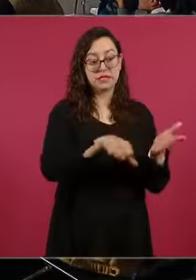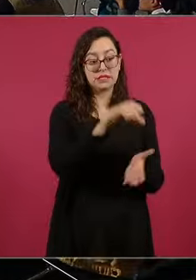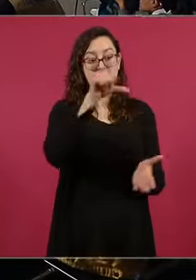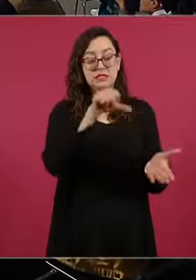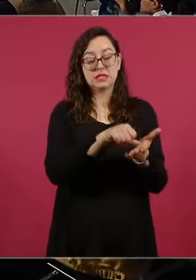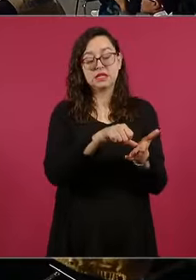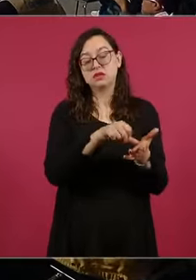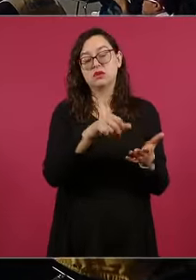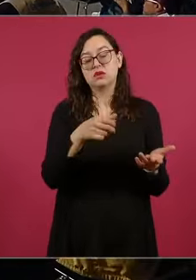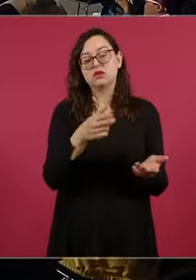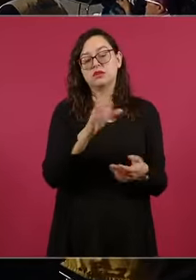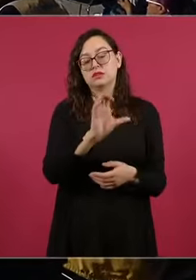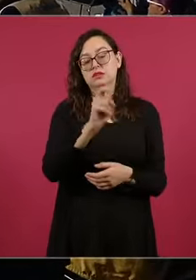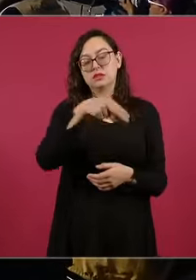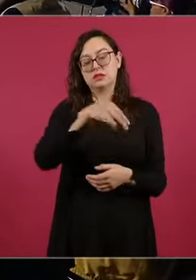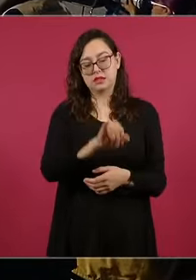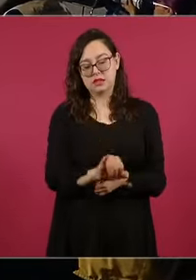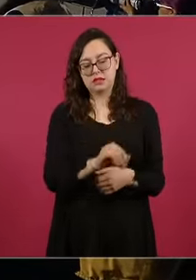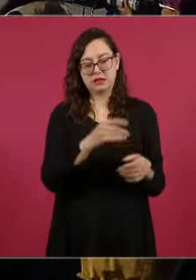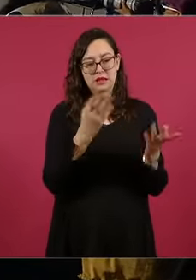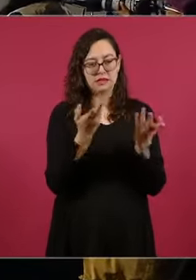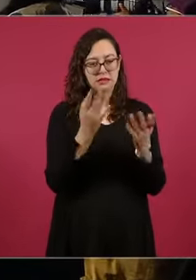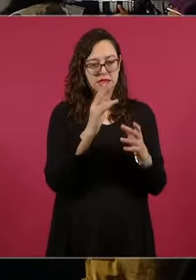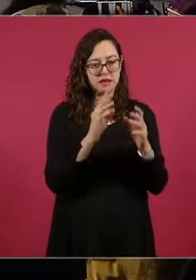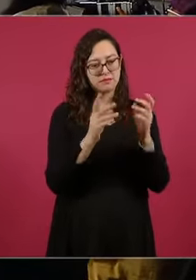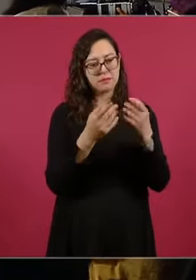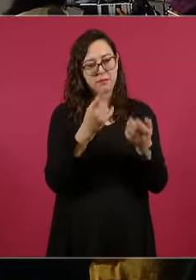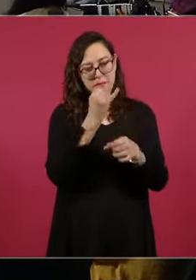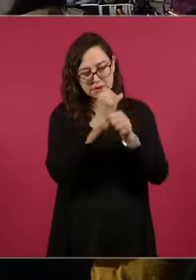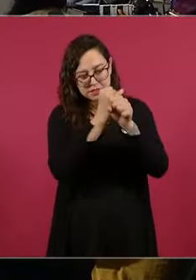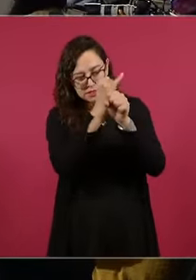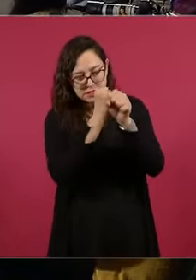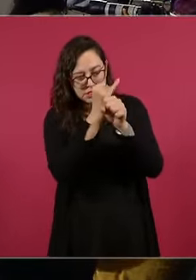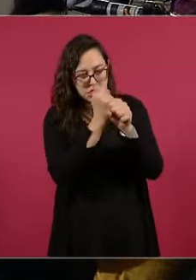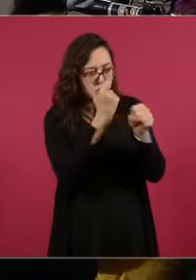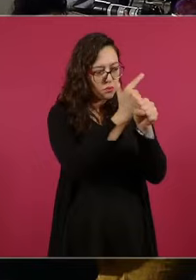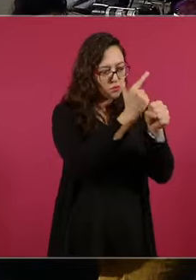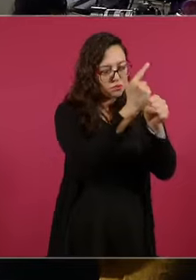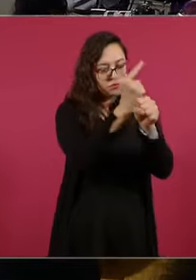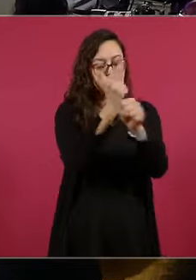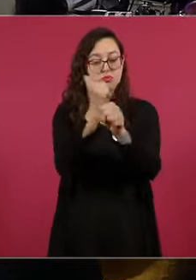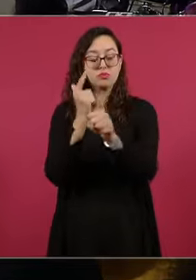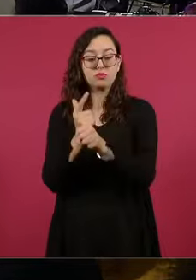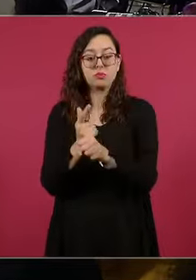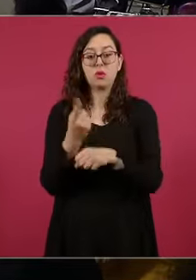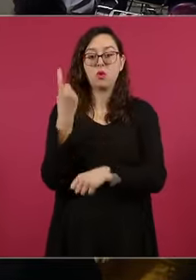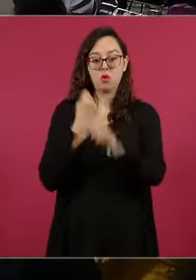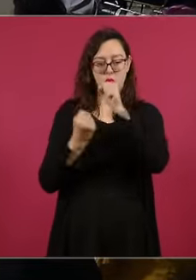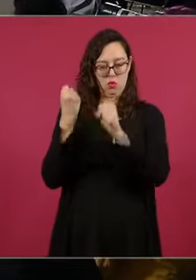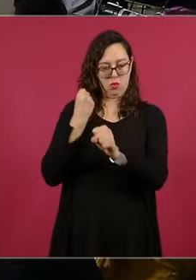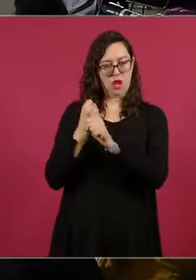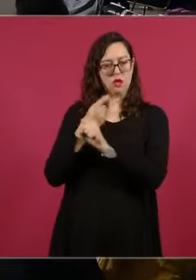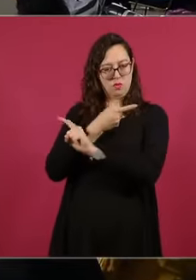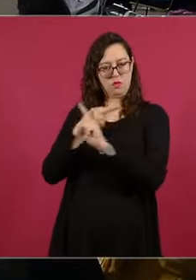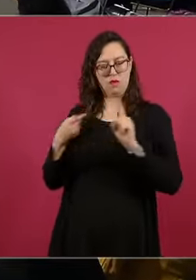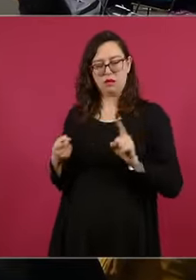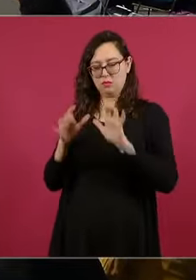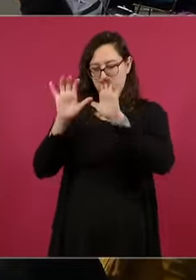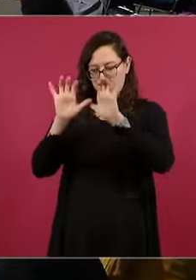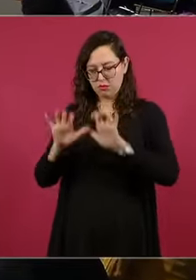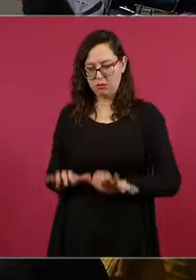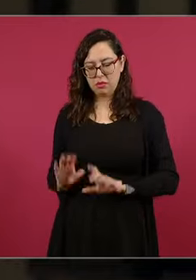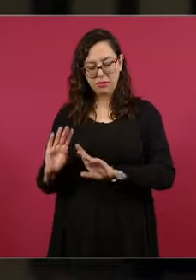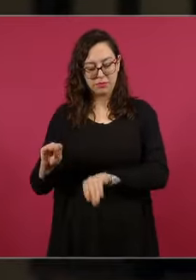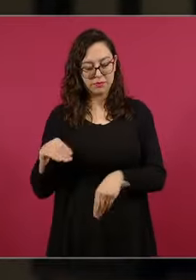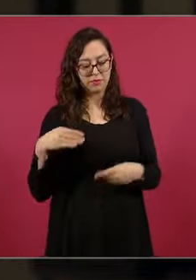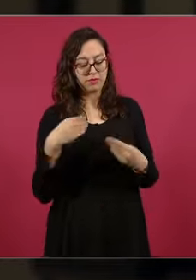de Inteligencia, en el cual pues indicaba que ya habían detectado, este oficio es de hace año y medio, que habían